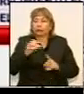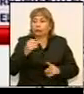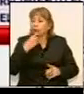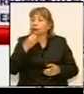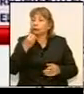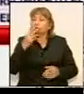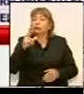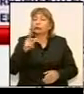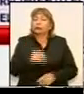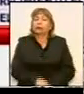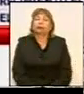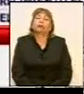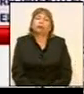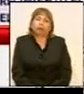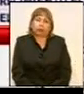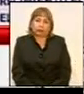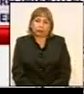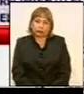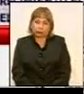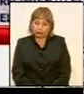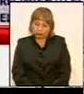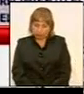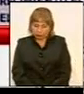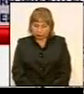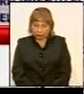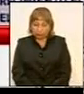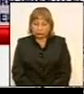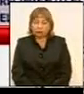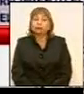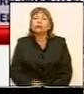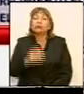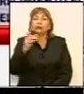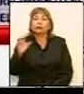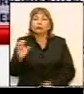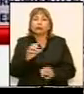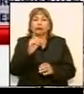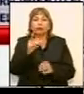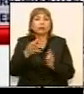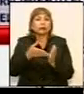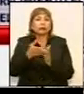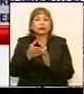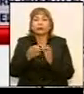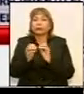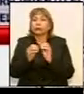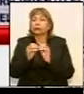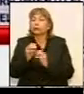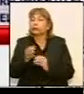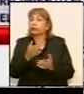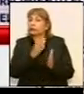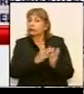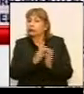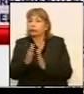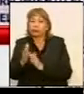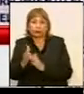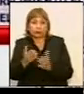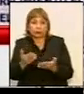Ok, aquí hicimos un escenario de proyecciones